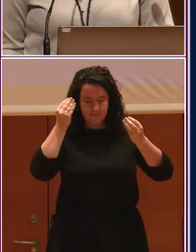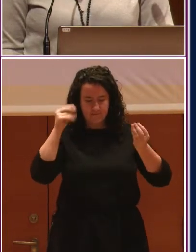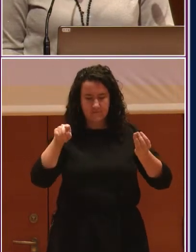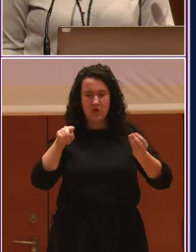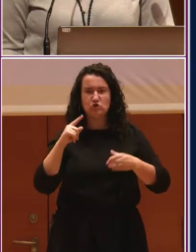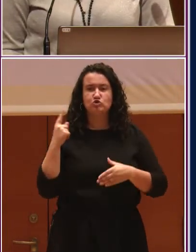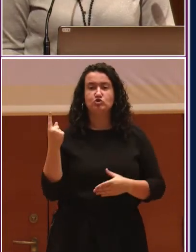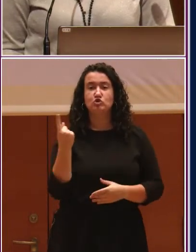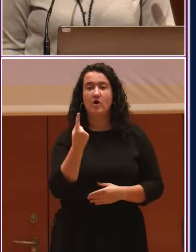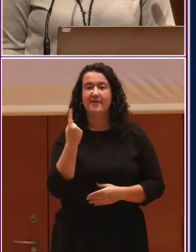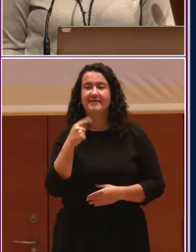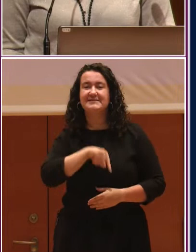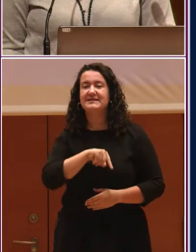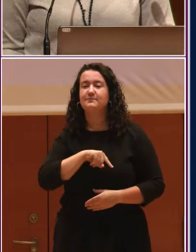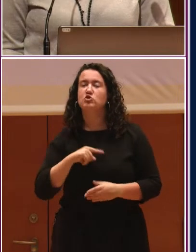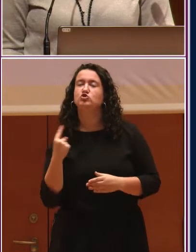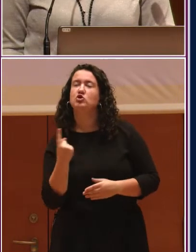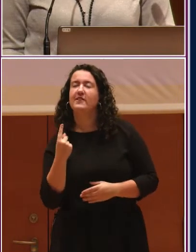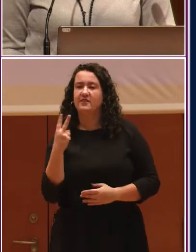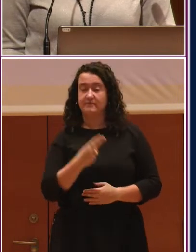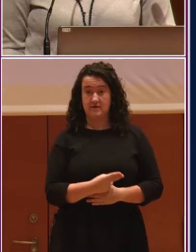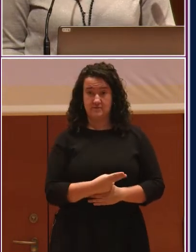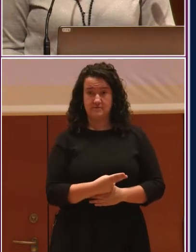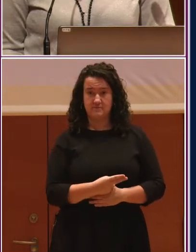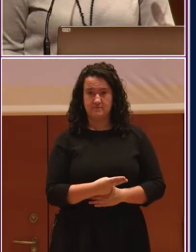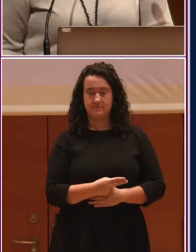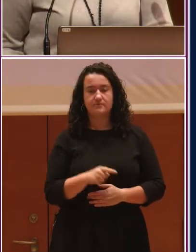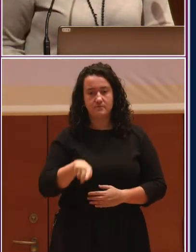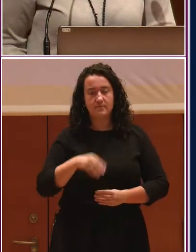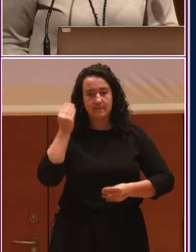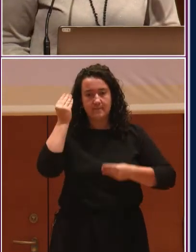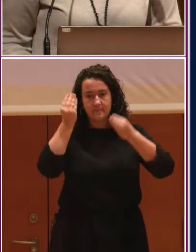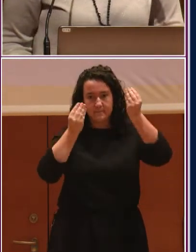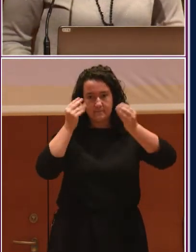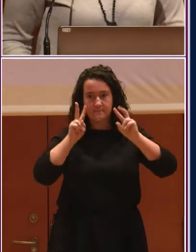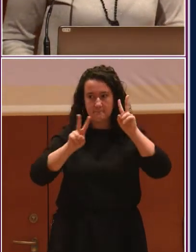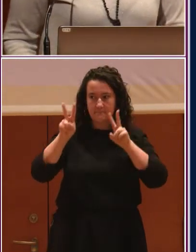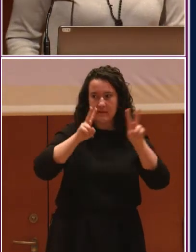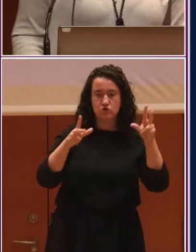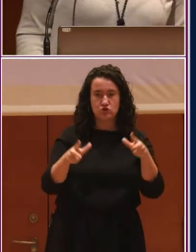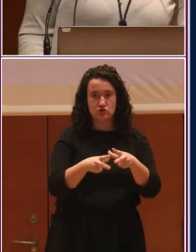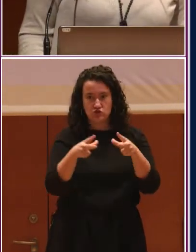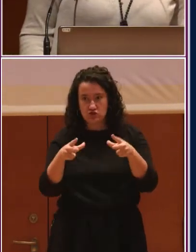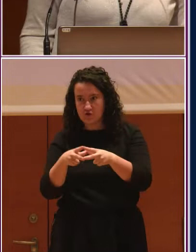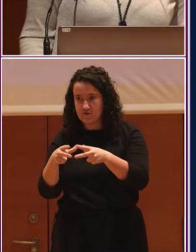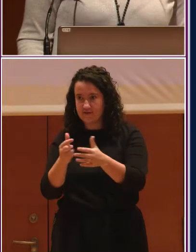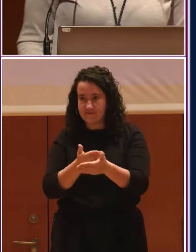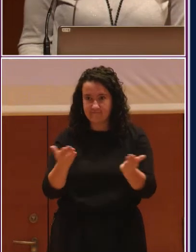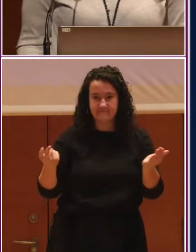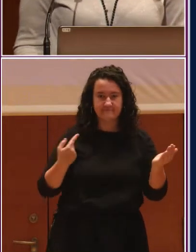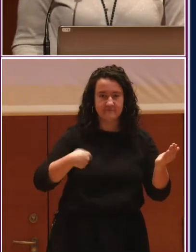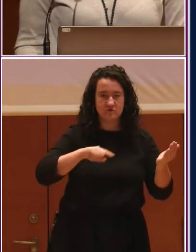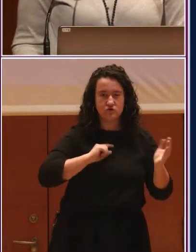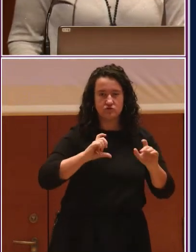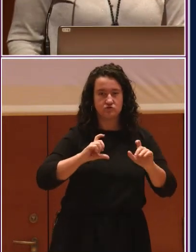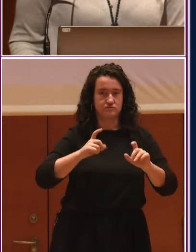soledad y en este último punto quisiera realizar una reflexión evitar el sentimiento de